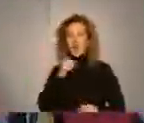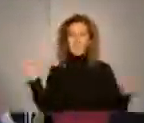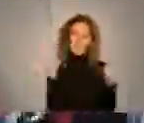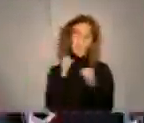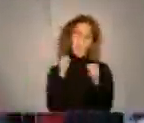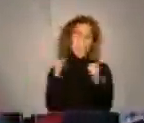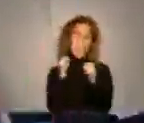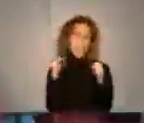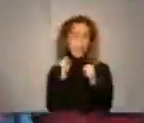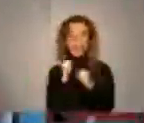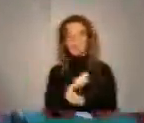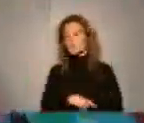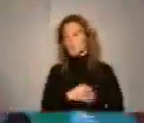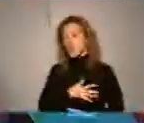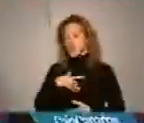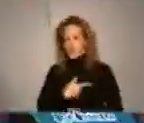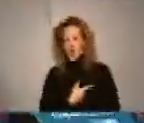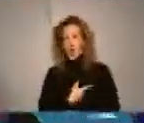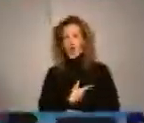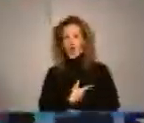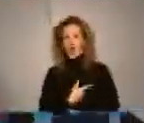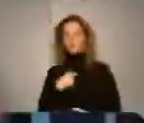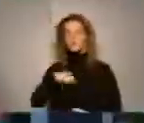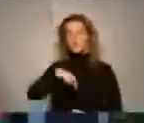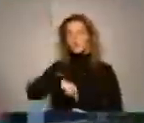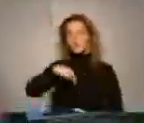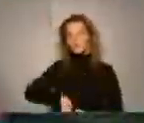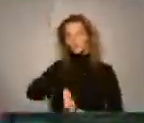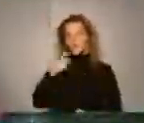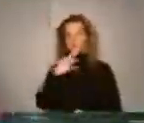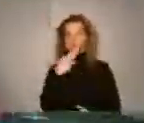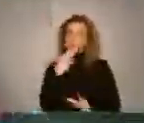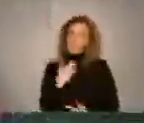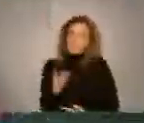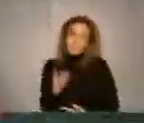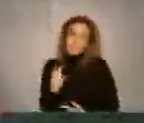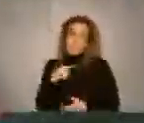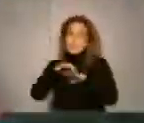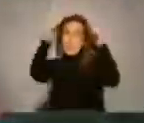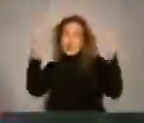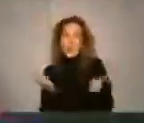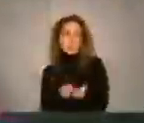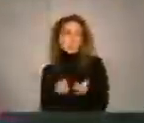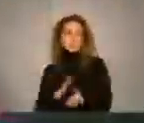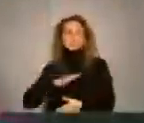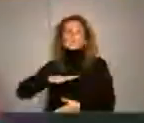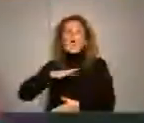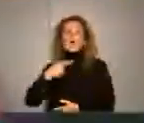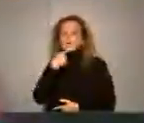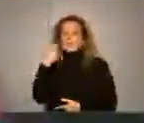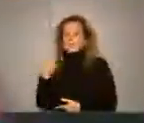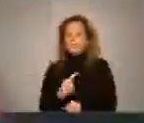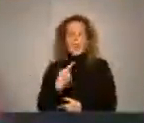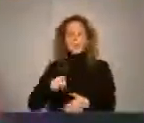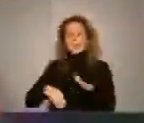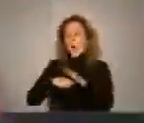pepinazo, canto lo que quiero y paso. Yo me despido, pero de este mundo puñetero, yo no me